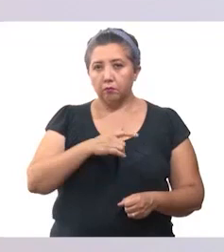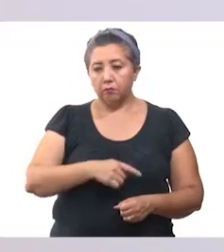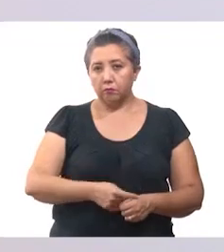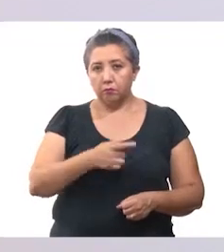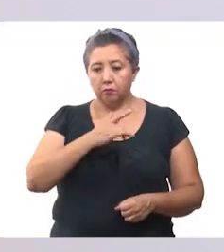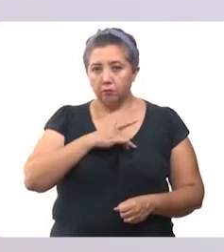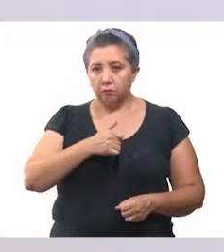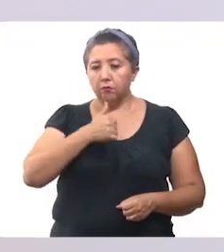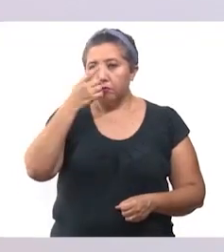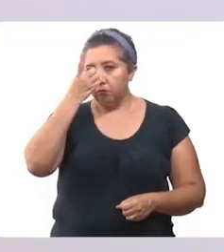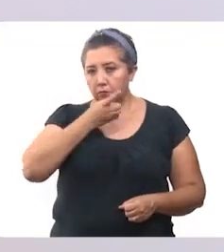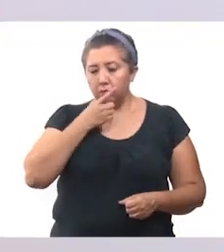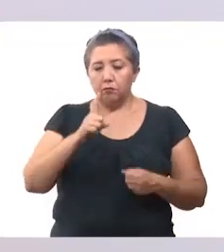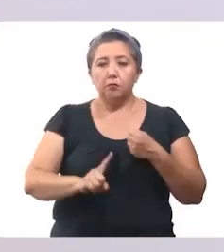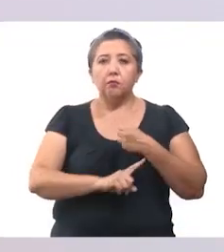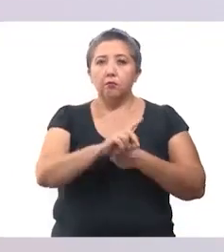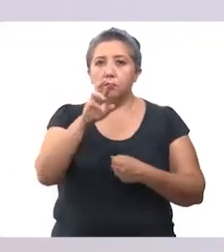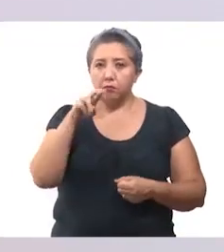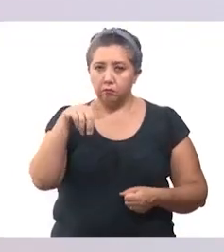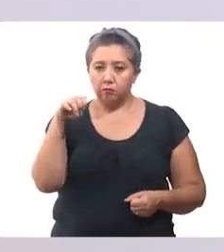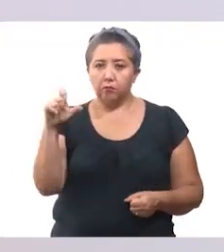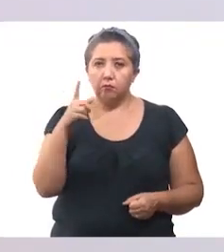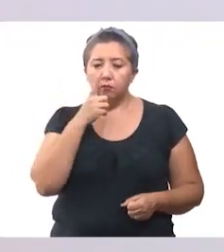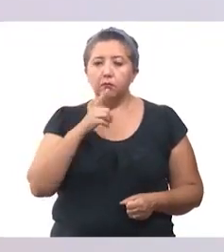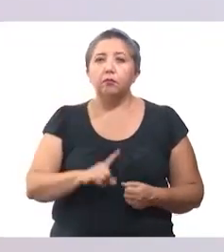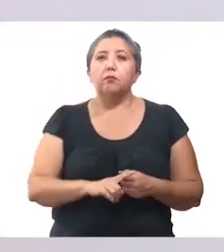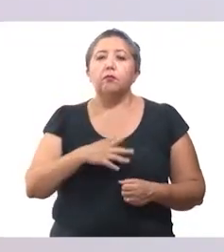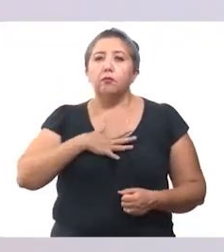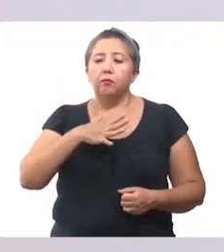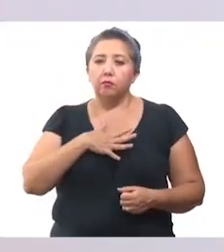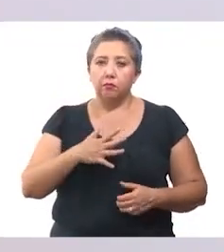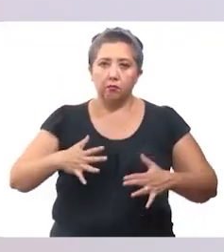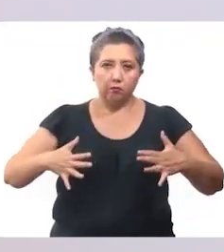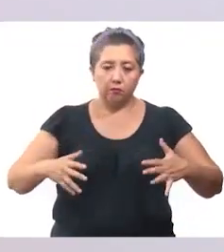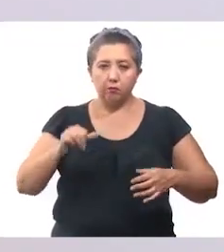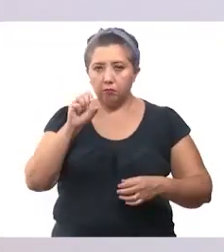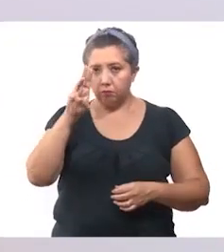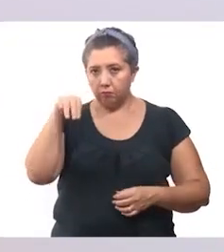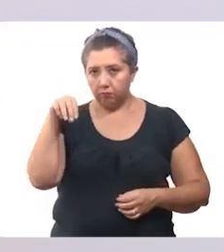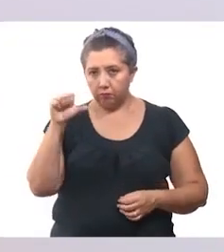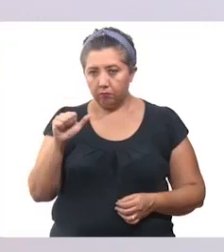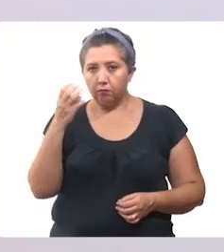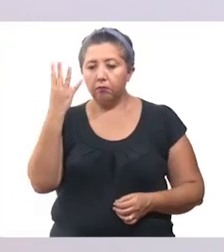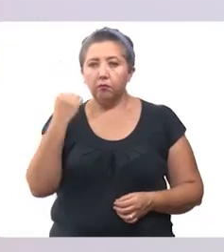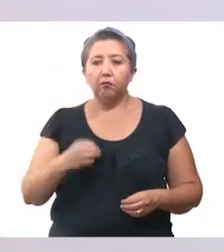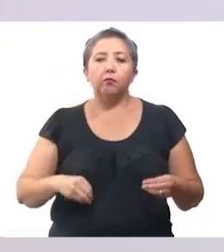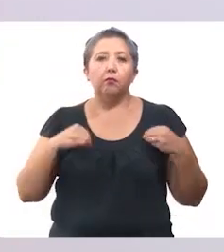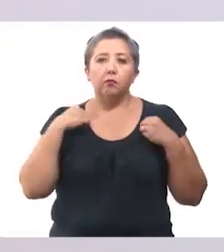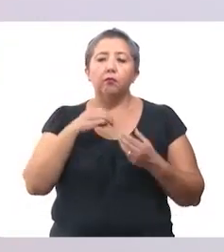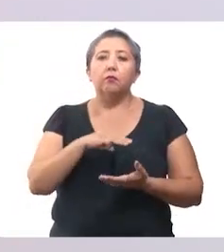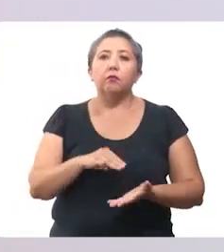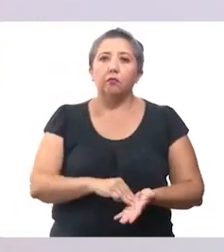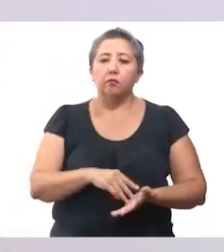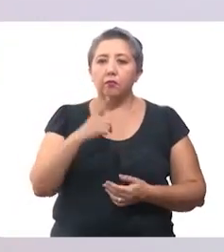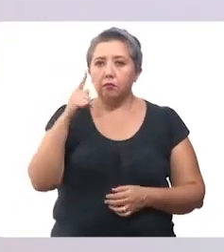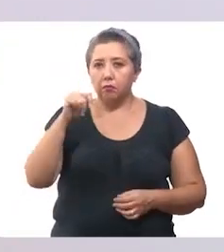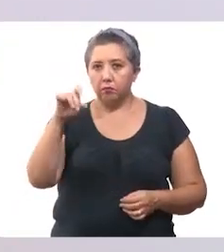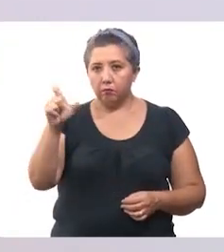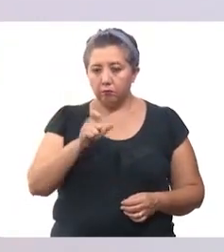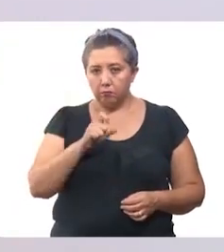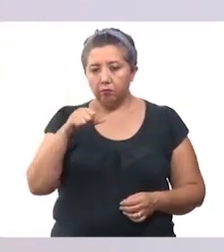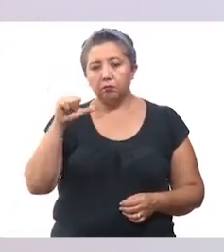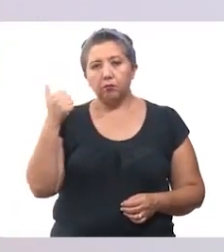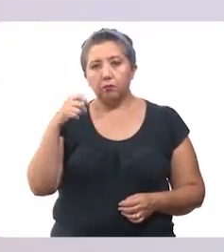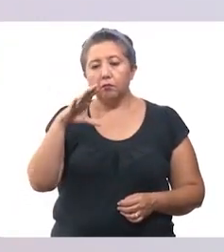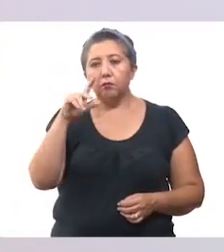hipertensión arterial, diabetes, insuficiencia renal crónica, EPOC, obesidad y asma. 9 residían en Mérida, 1 en Tecash,